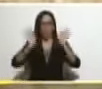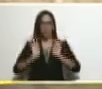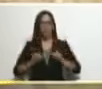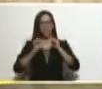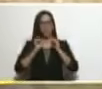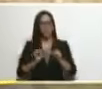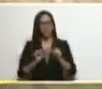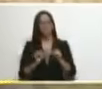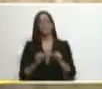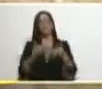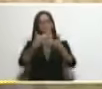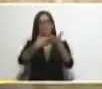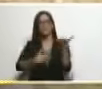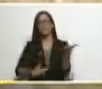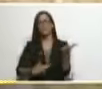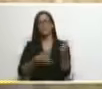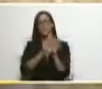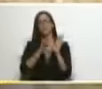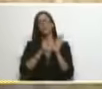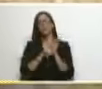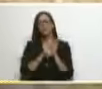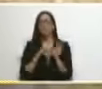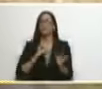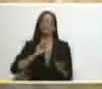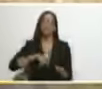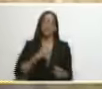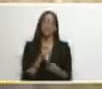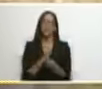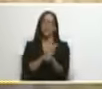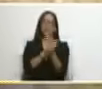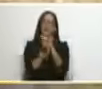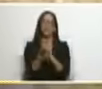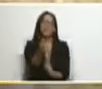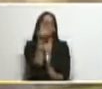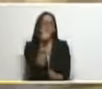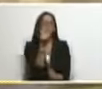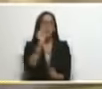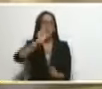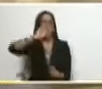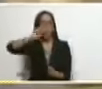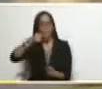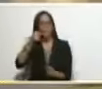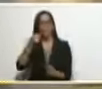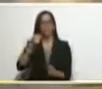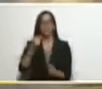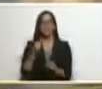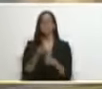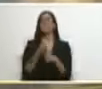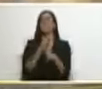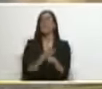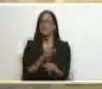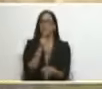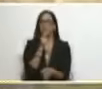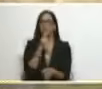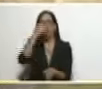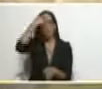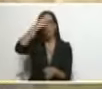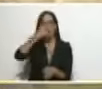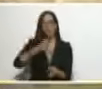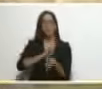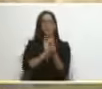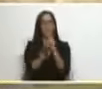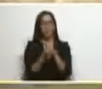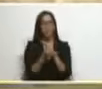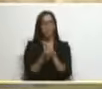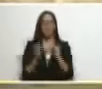taxativa, que de esta Constitución no se le puede modificar ni una coma sin consultar al pueblo en referéndum. Y